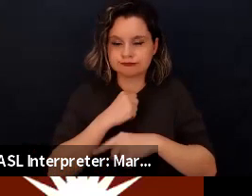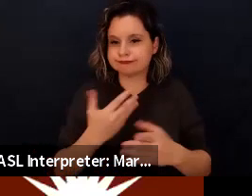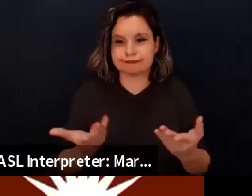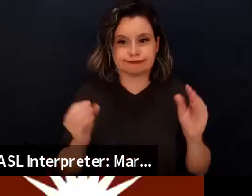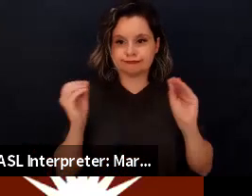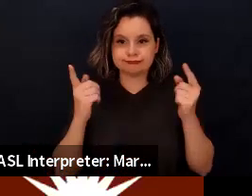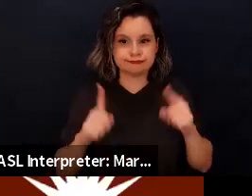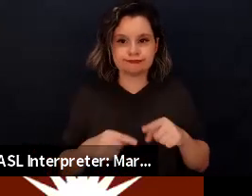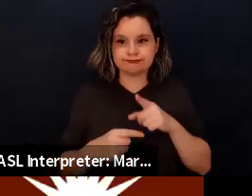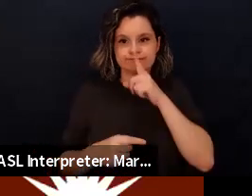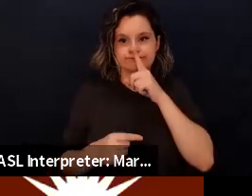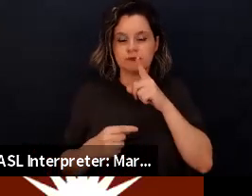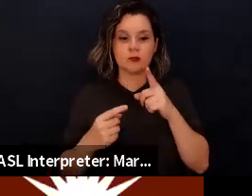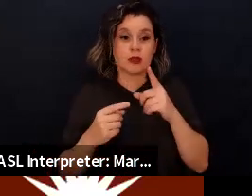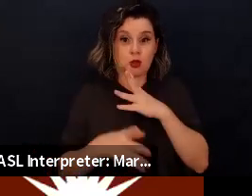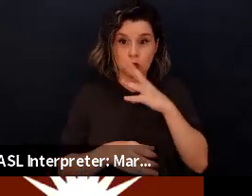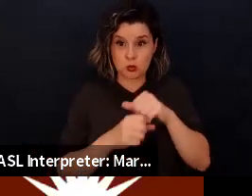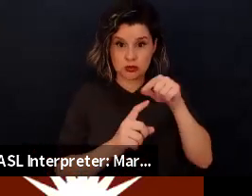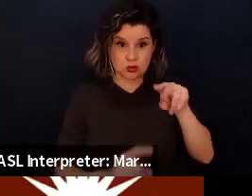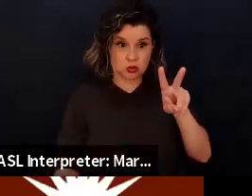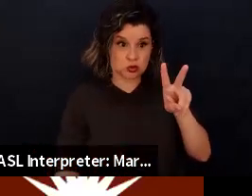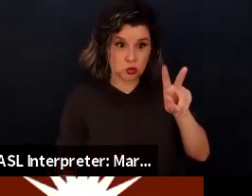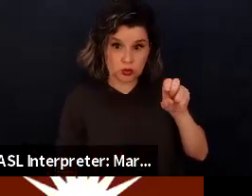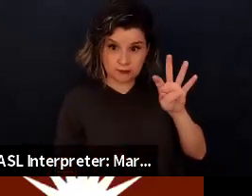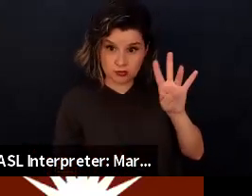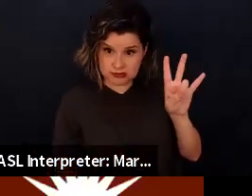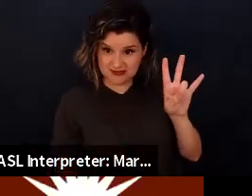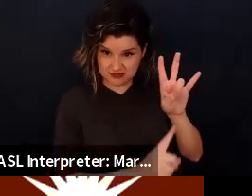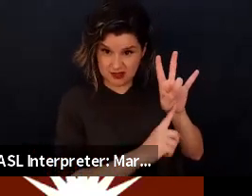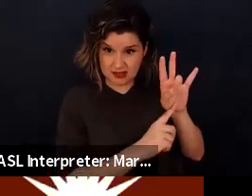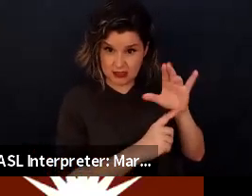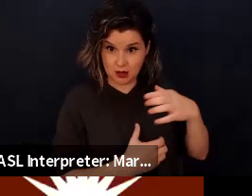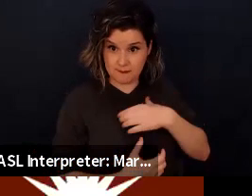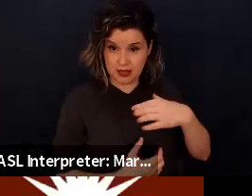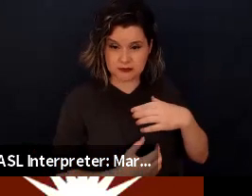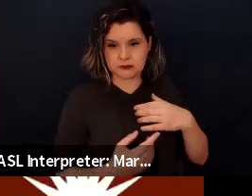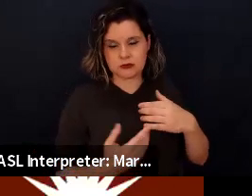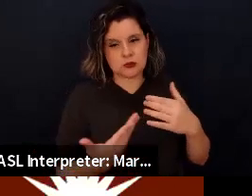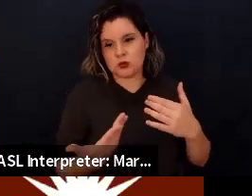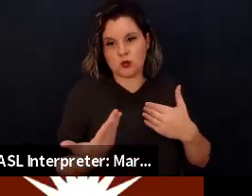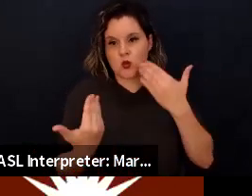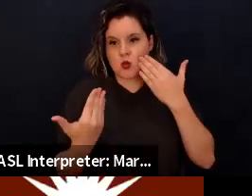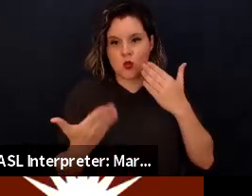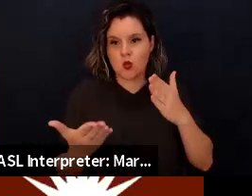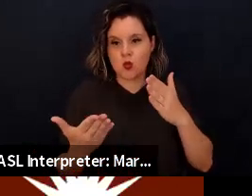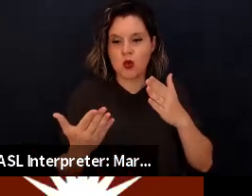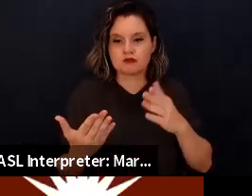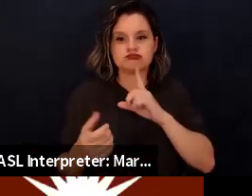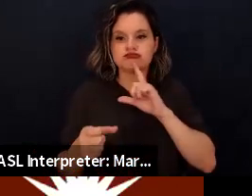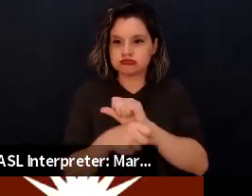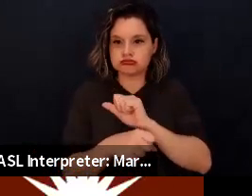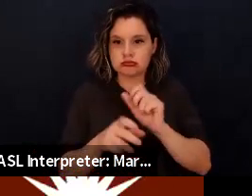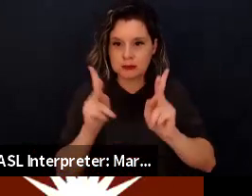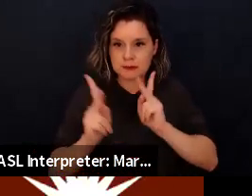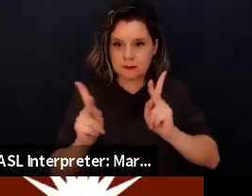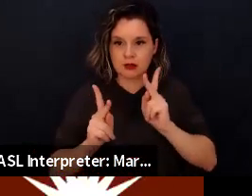muchas veces, inclusive de estos 247 quejas, no podemos decir que algunas personas tuvieron